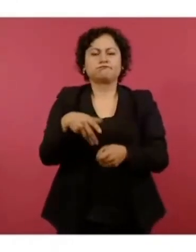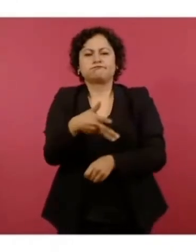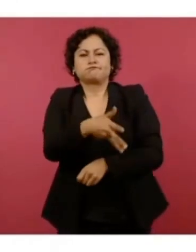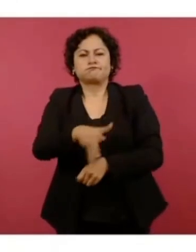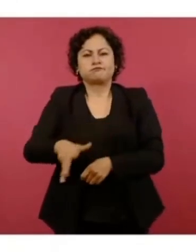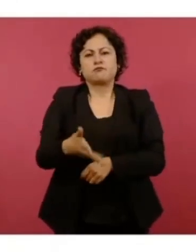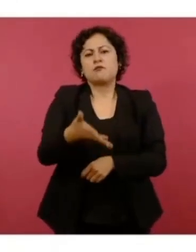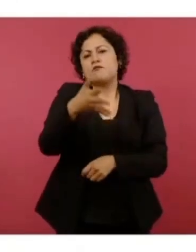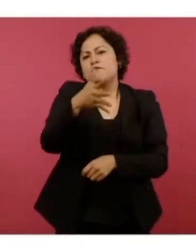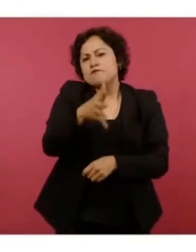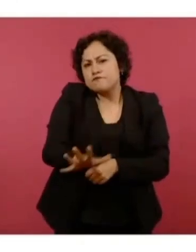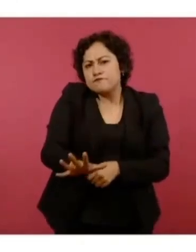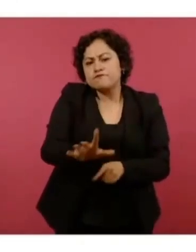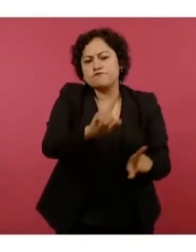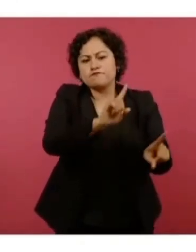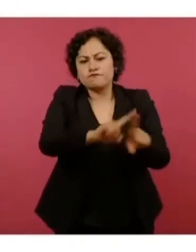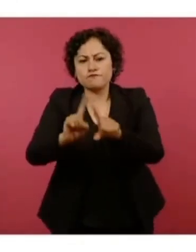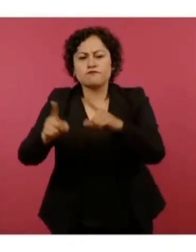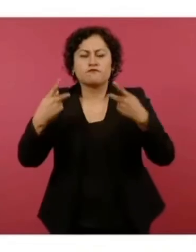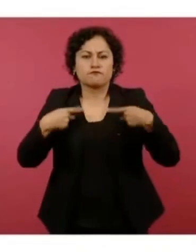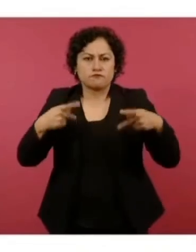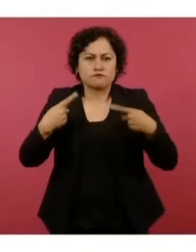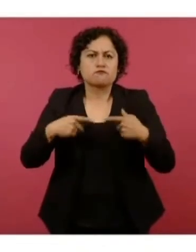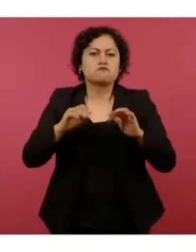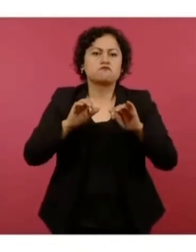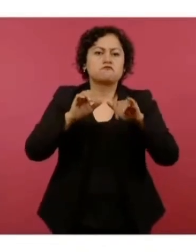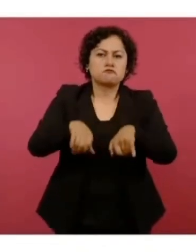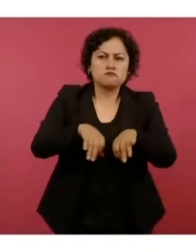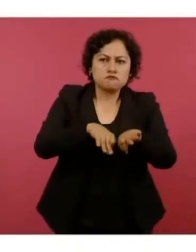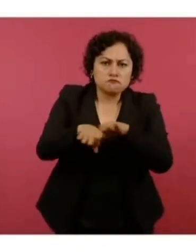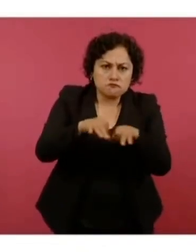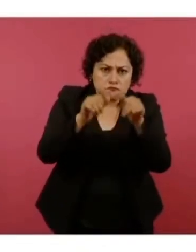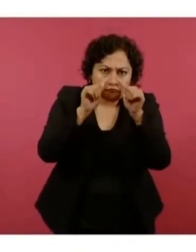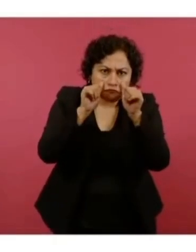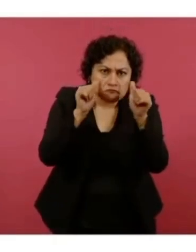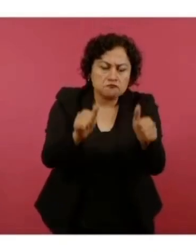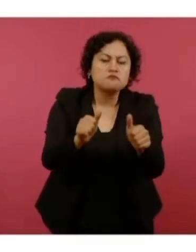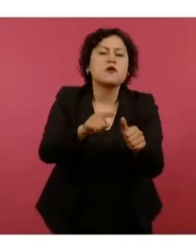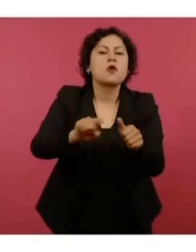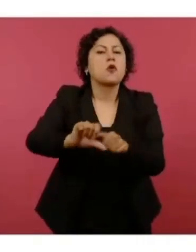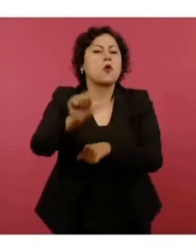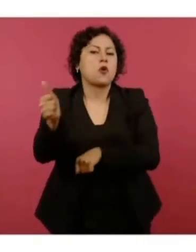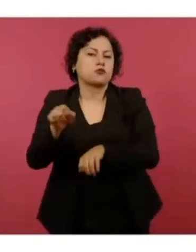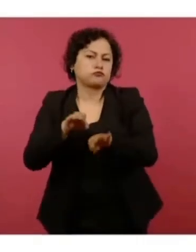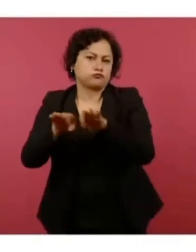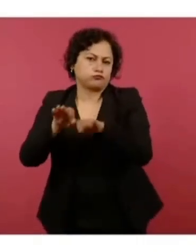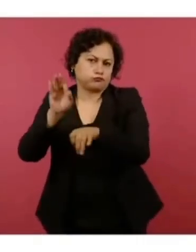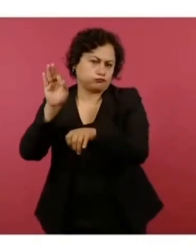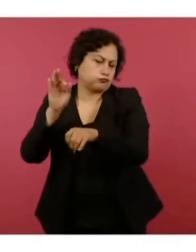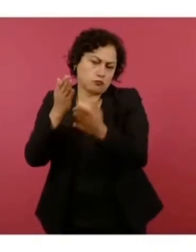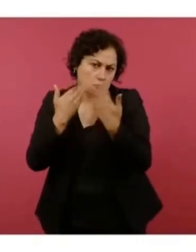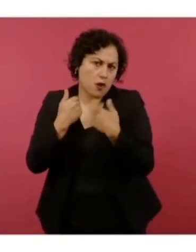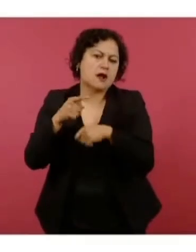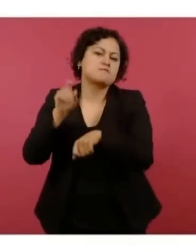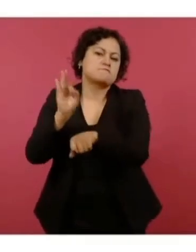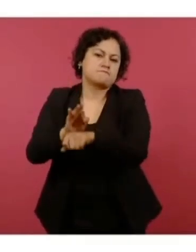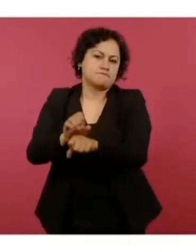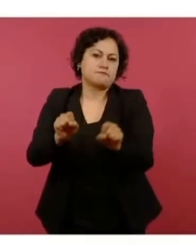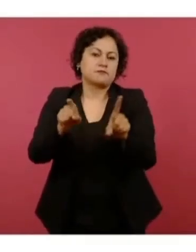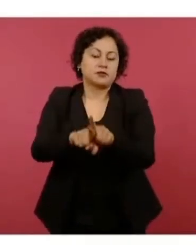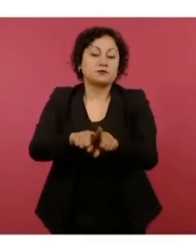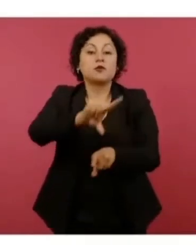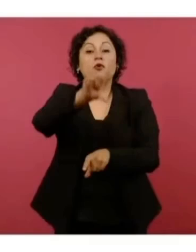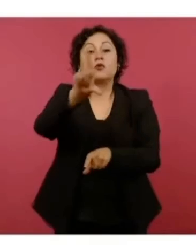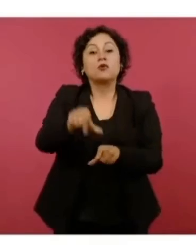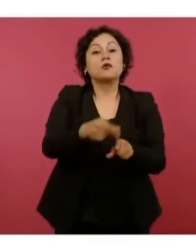servicios de atención médica. Pero viene luego en 1982, coincidente con el periodo neoliberal, el periodo